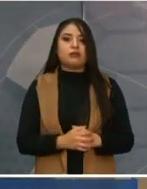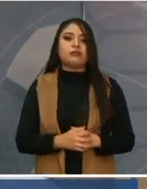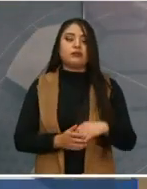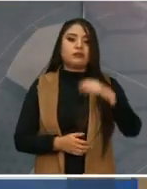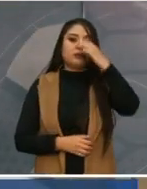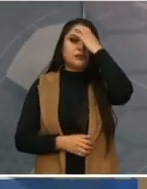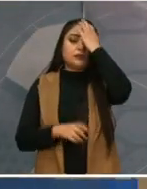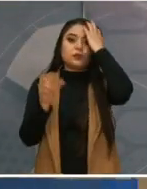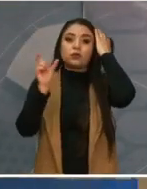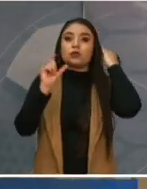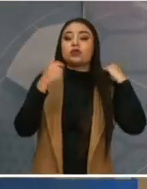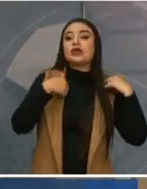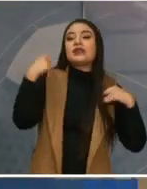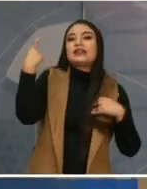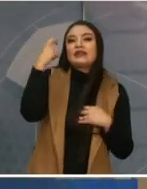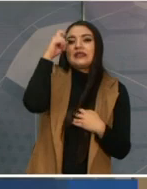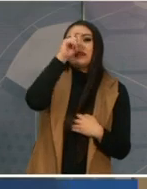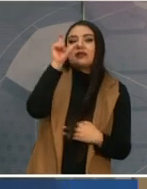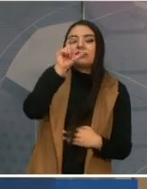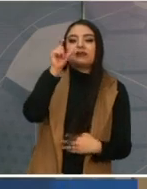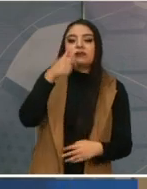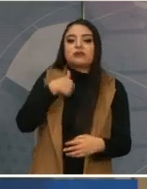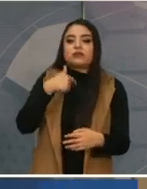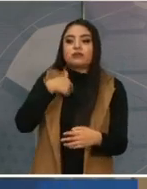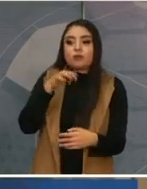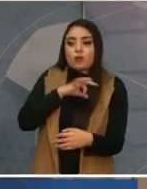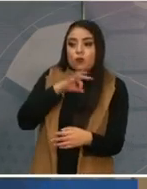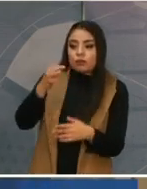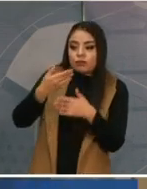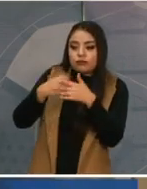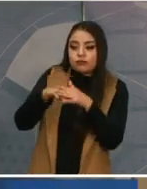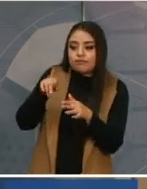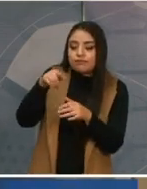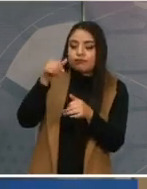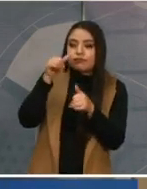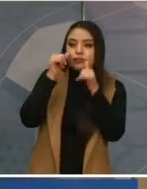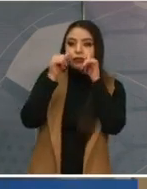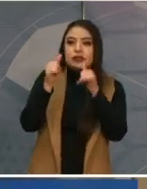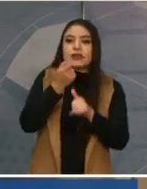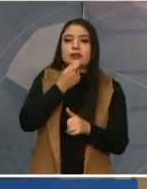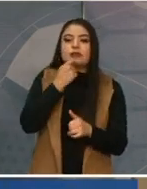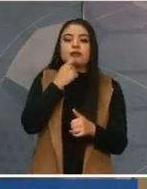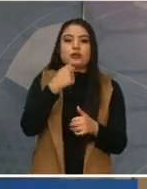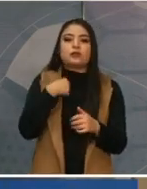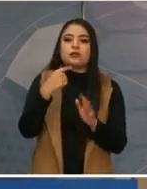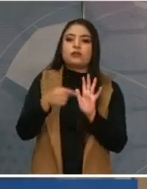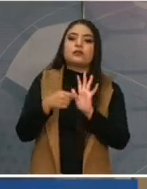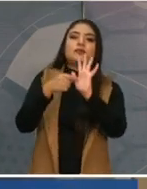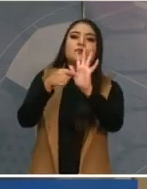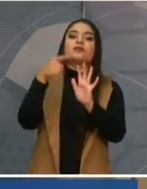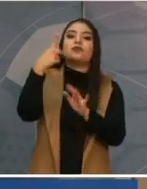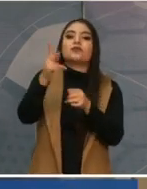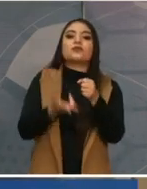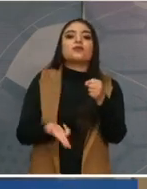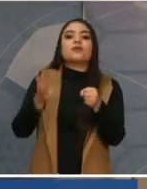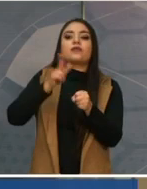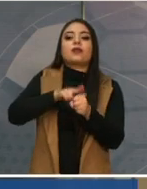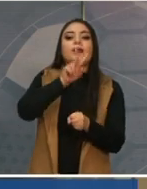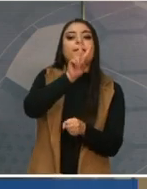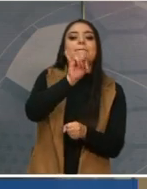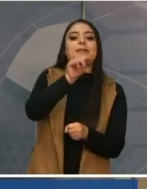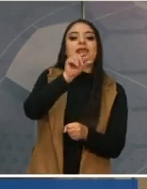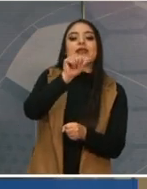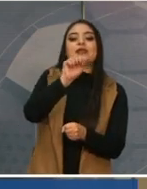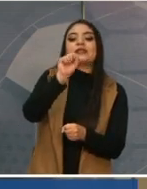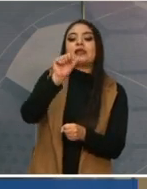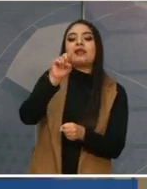pases para atender al niño. Yo me presento, ya sea en una clínica que se llama Vita Salud o se llama Andalucía.